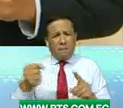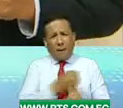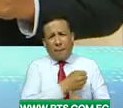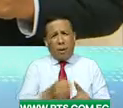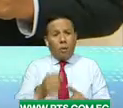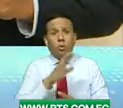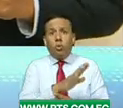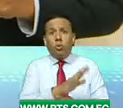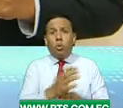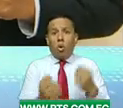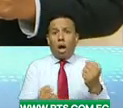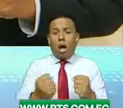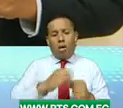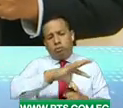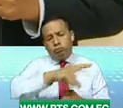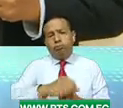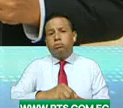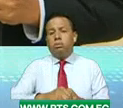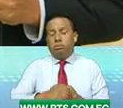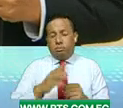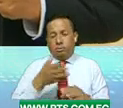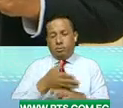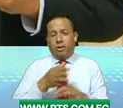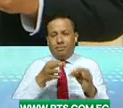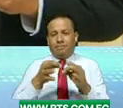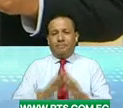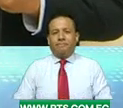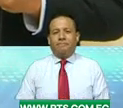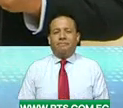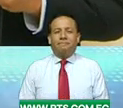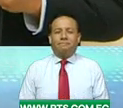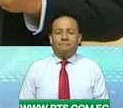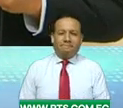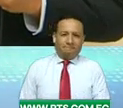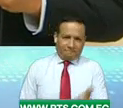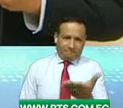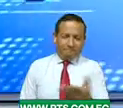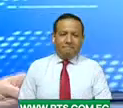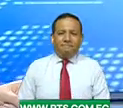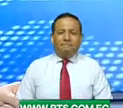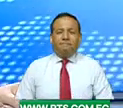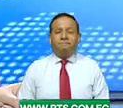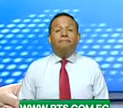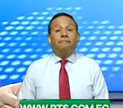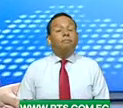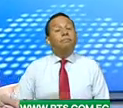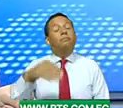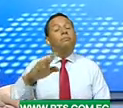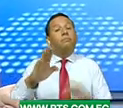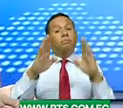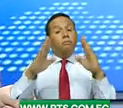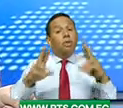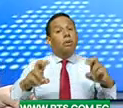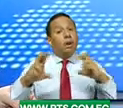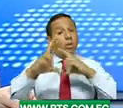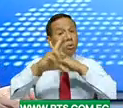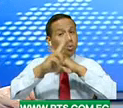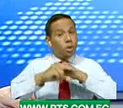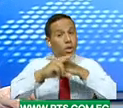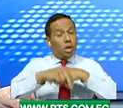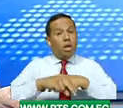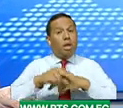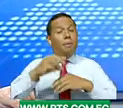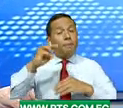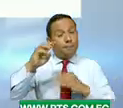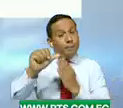vehículo, un taxista informal. Adelante, Adriana. Gracias, Charlie. Más adelante contigo. Y mucha atención porque a través de Twitter, el Ministerio de Gobierno